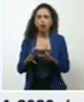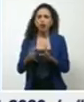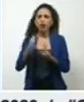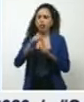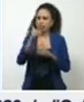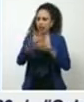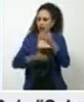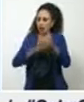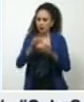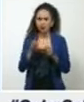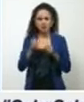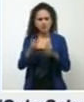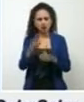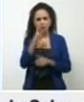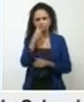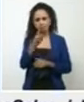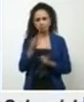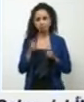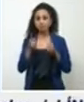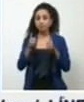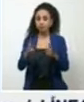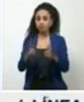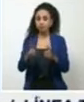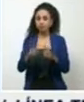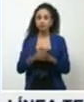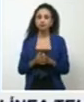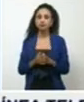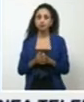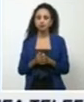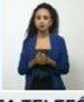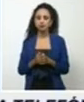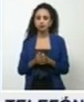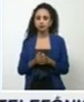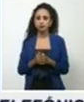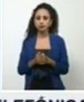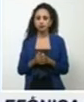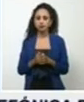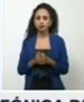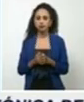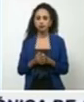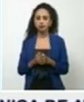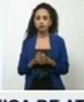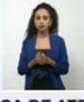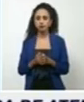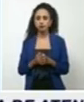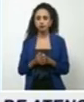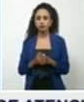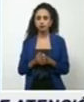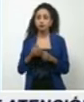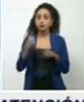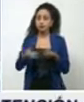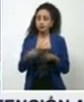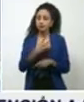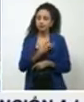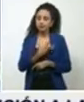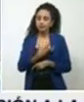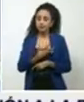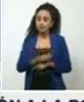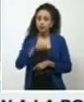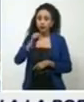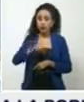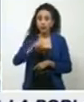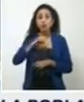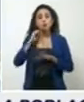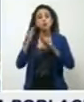las atenciones y el diagnóstico precoz. No obstante, lamentamos en el día de hoy el fallecimiento de la